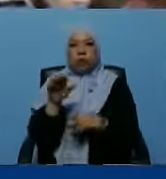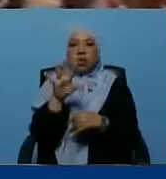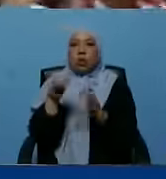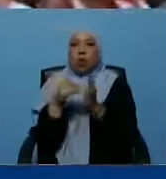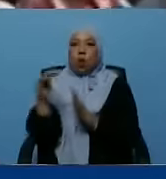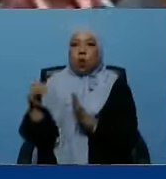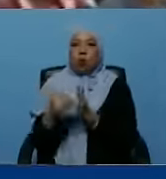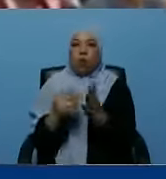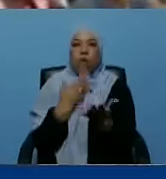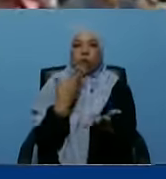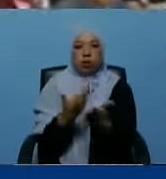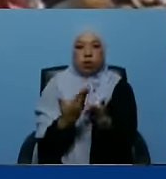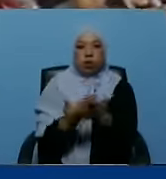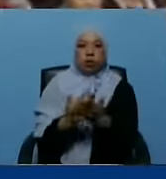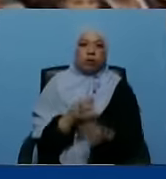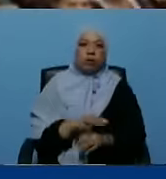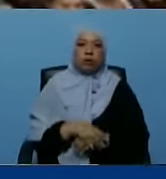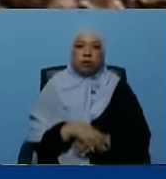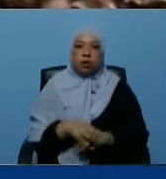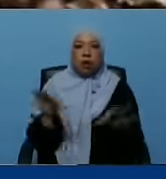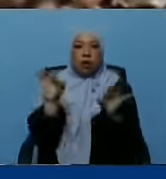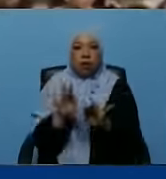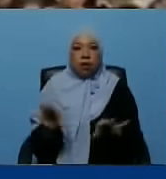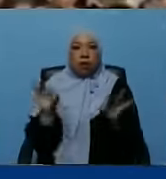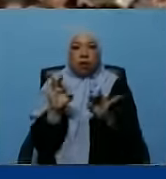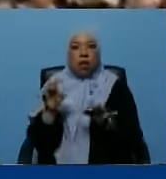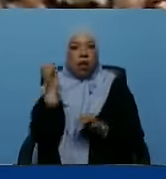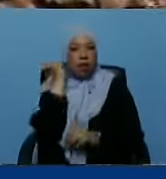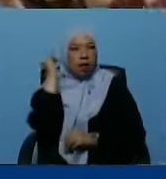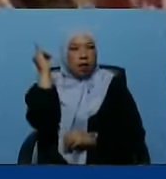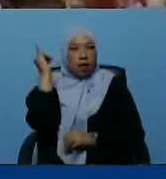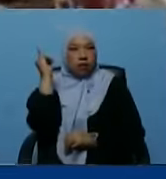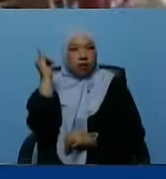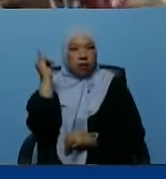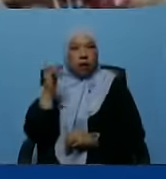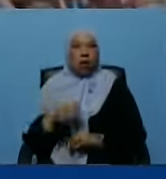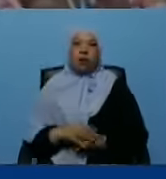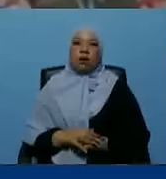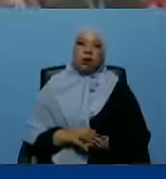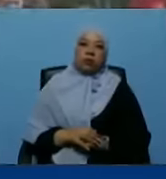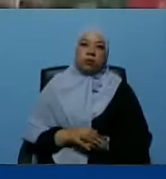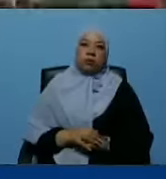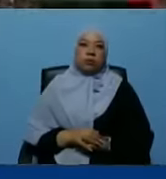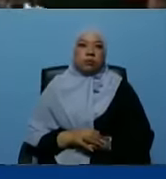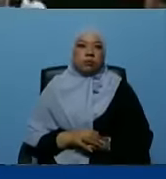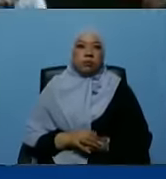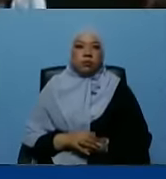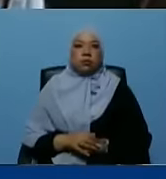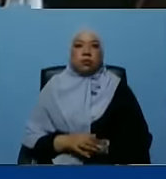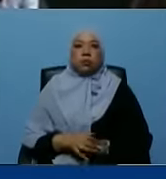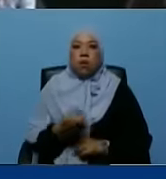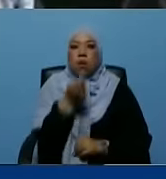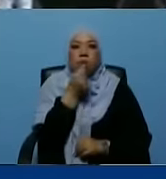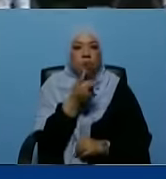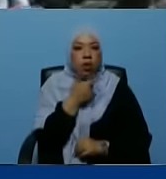1.450.000 proyectos que nacieron de una idea. Yo creo que es una cosa muy